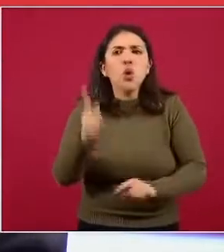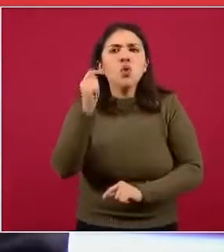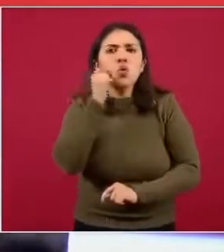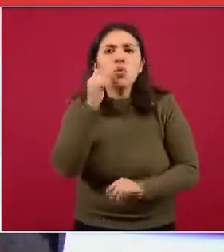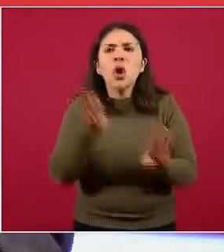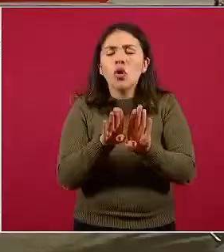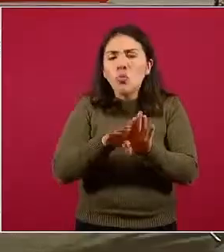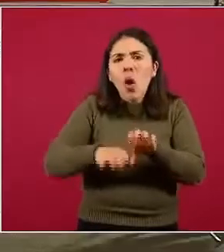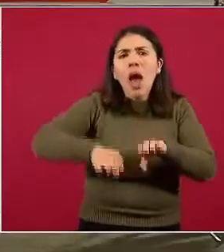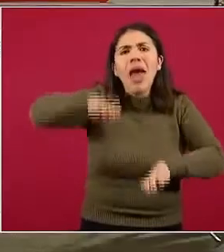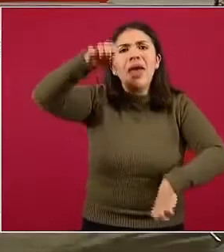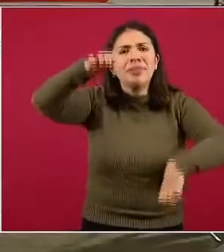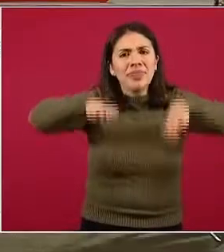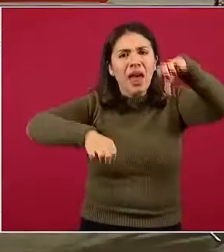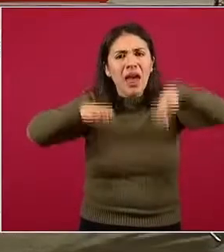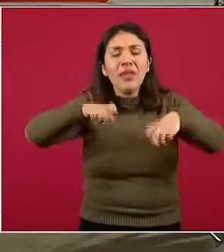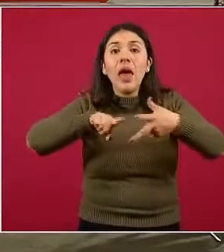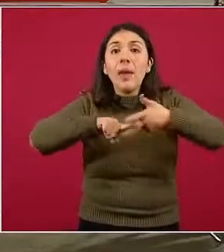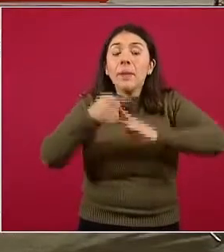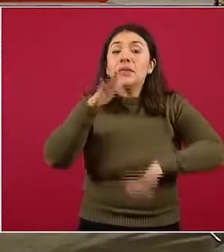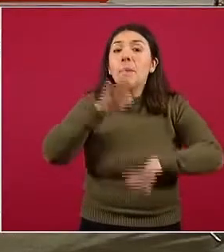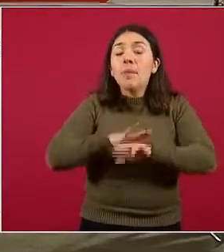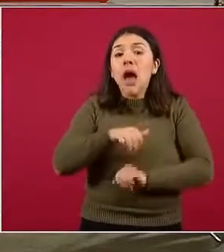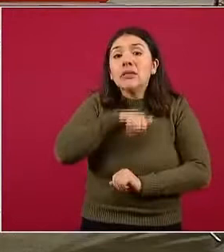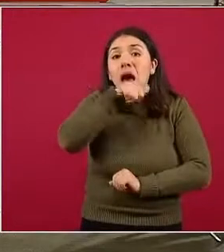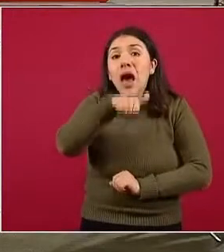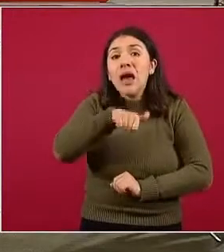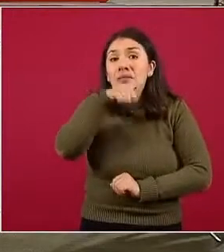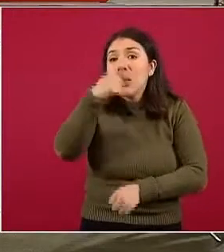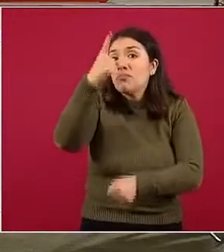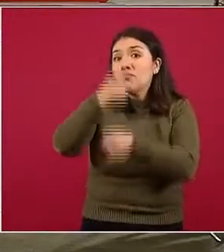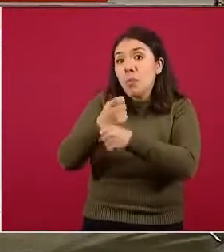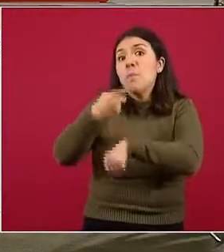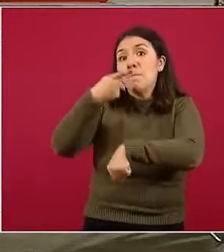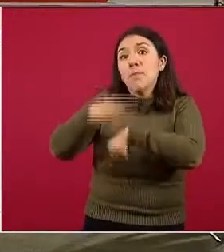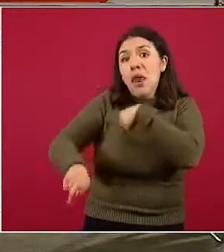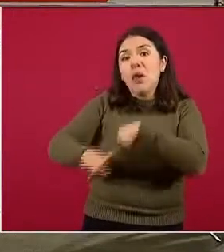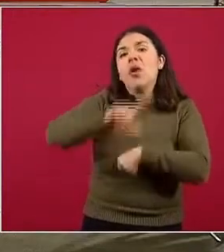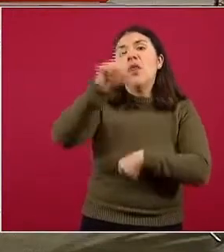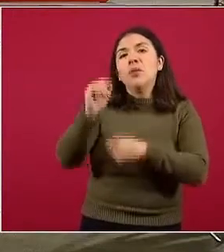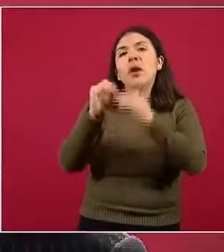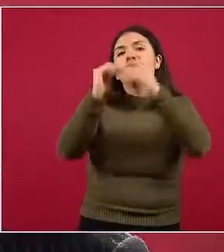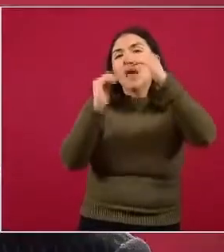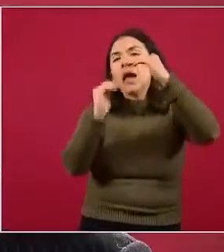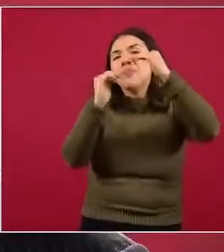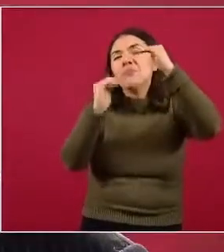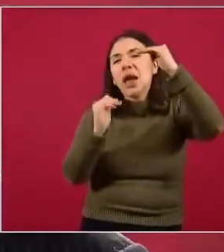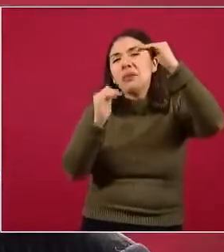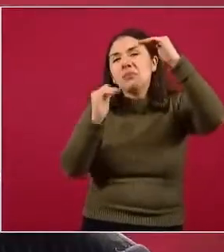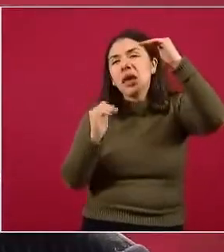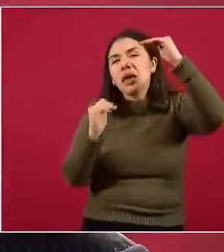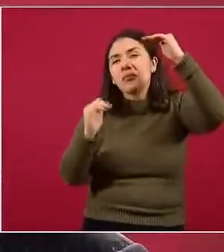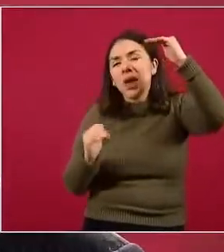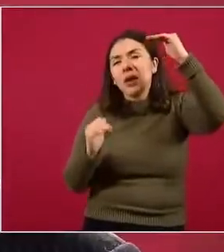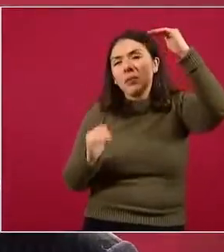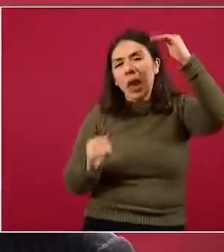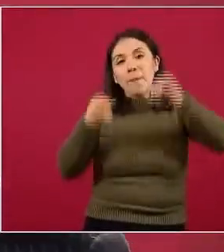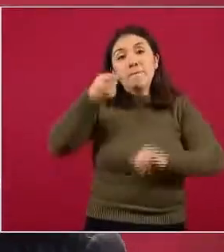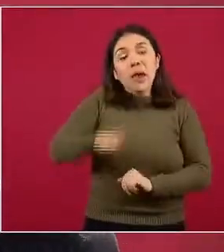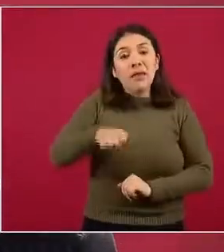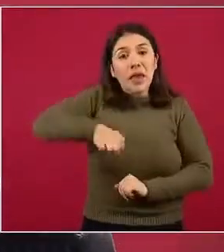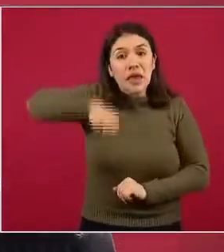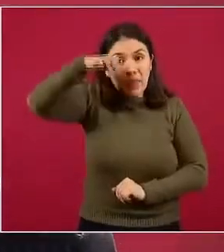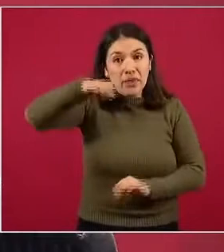términos de edad empezamos por los de mayor riesgo y luego los que tienen un riesgo menor y menor y menor y menor y menor,